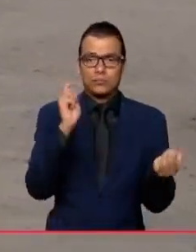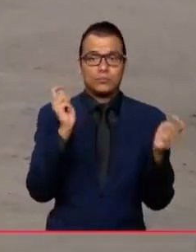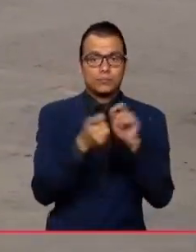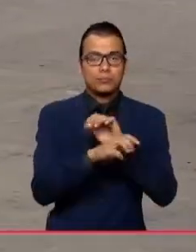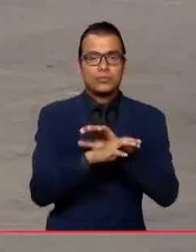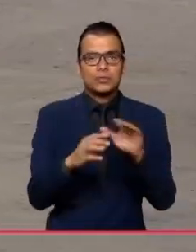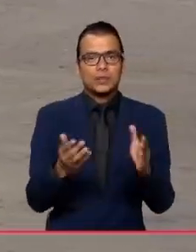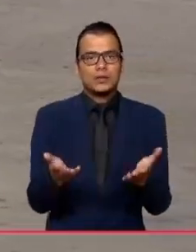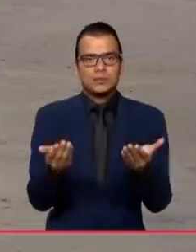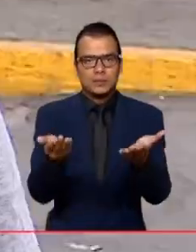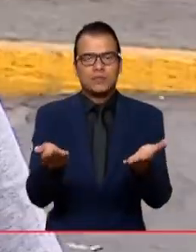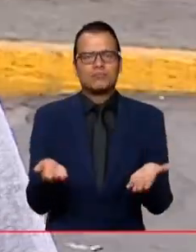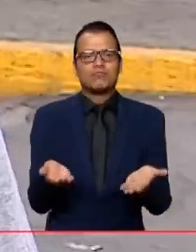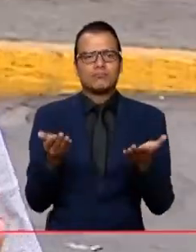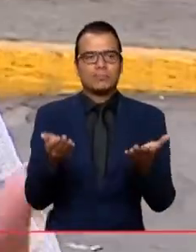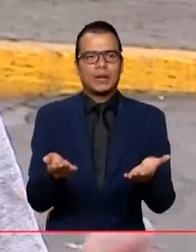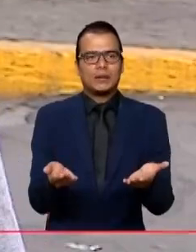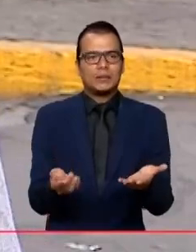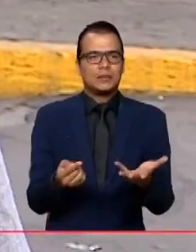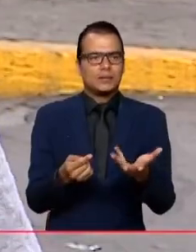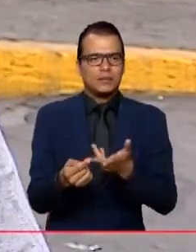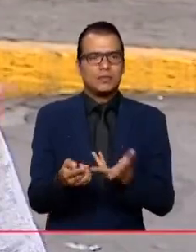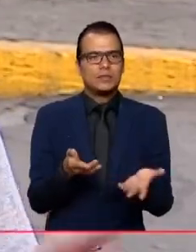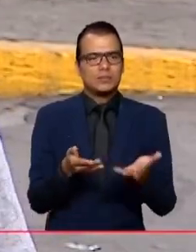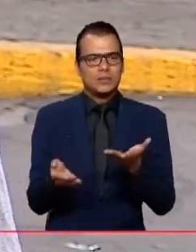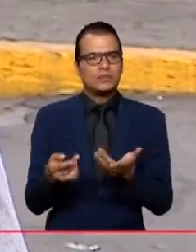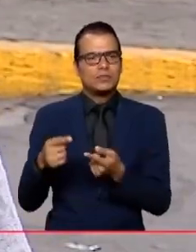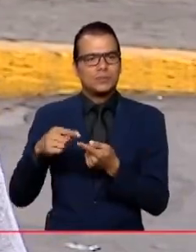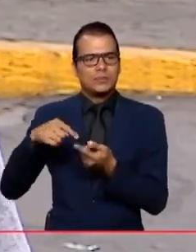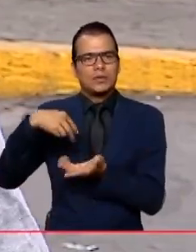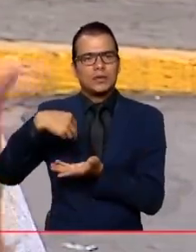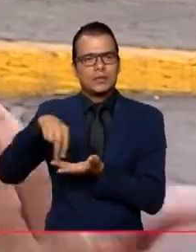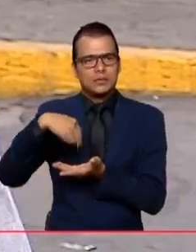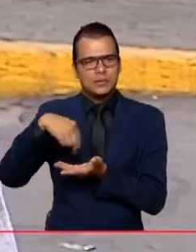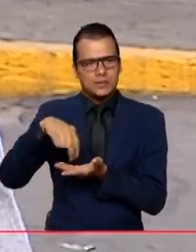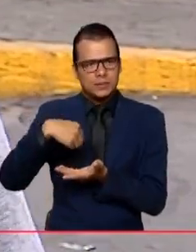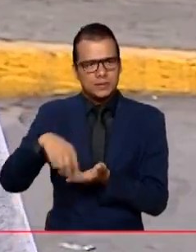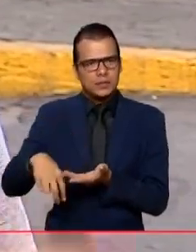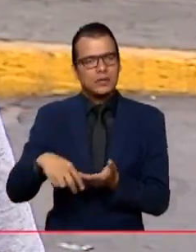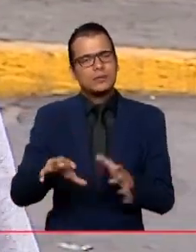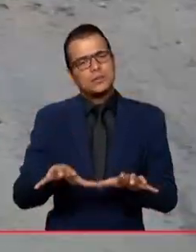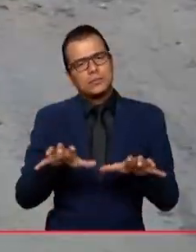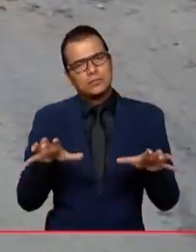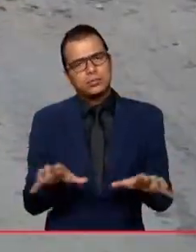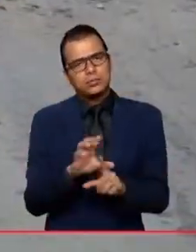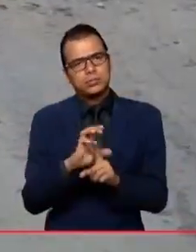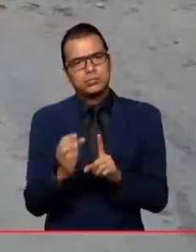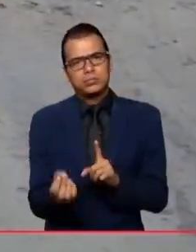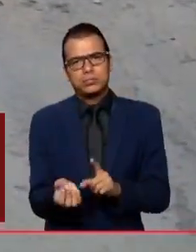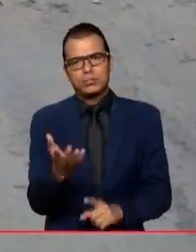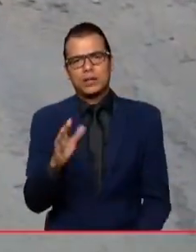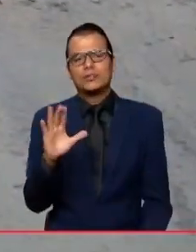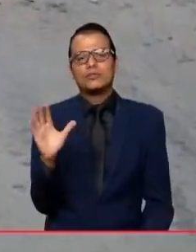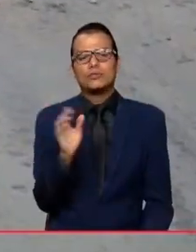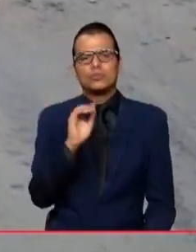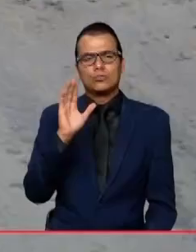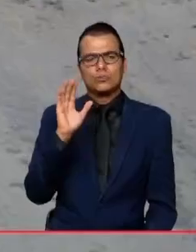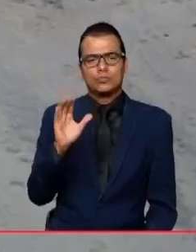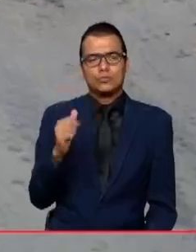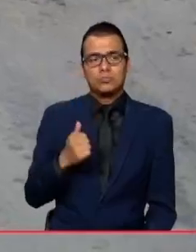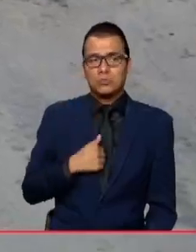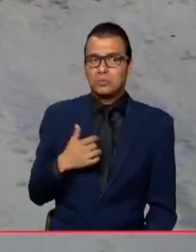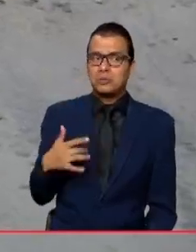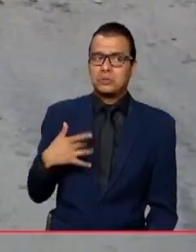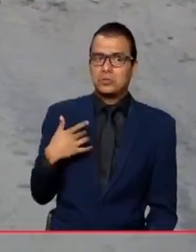Con toda la oferta institucional tenemos danza, marcha, cultura y todo para la familia. Ah, me parece